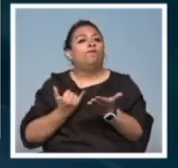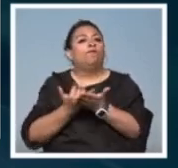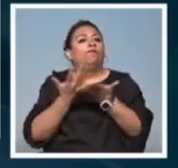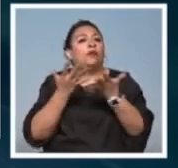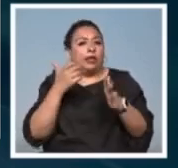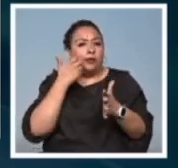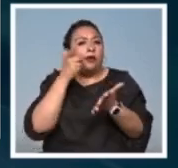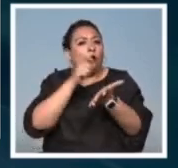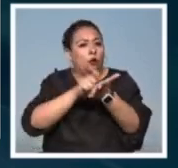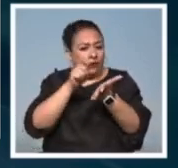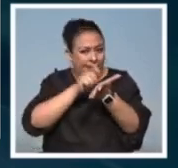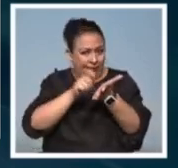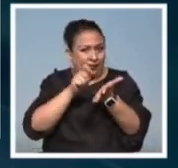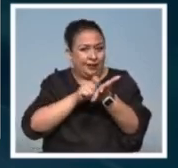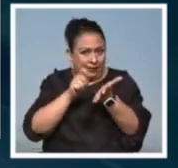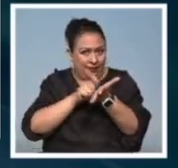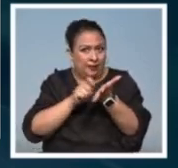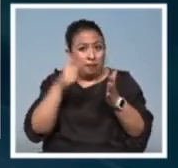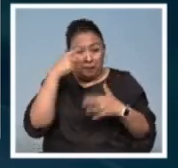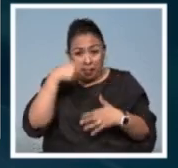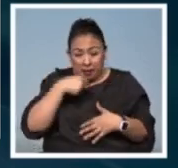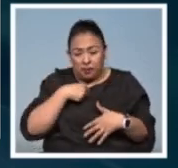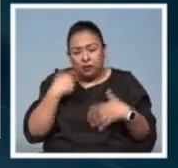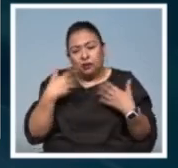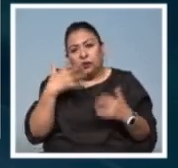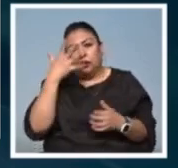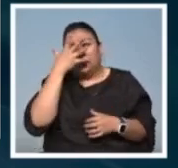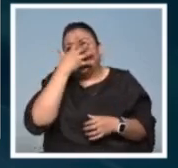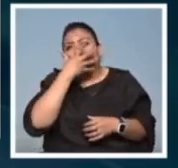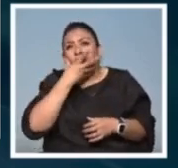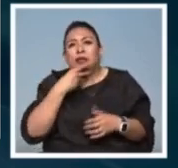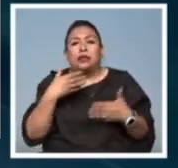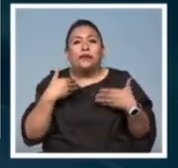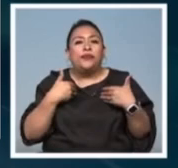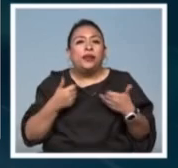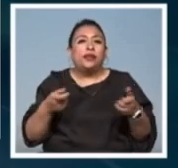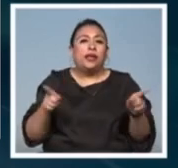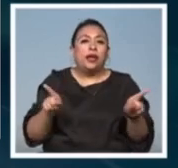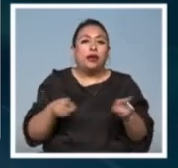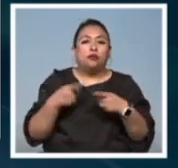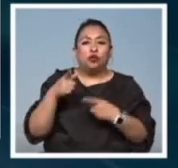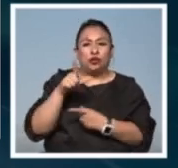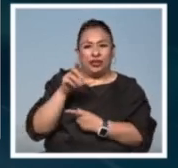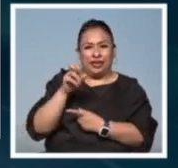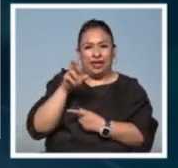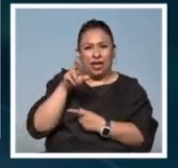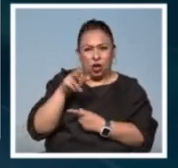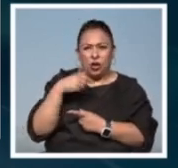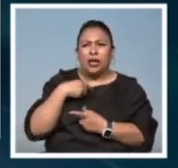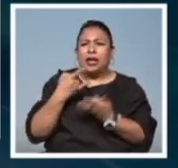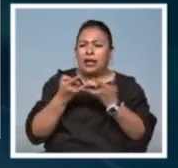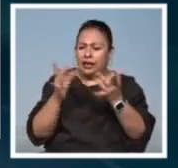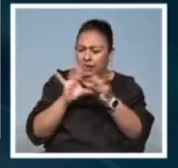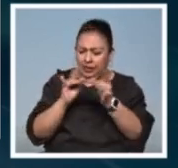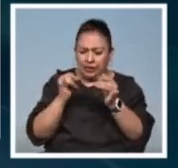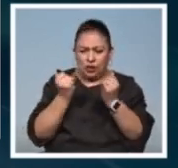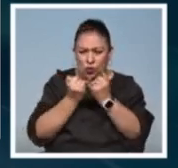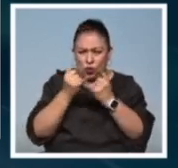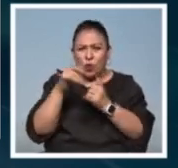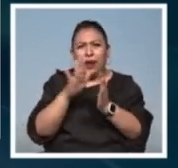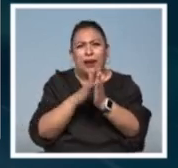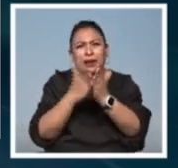quería escribir. O sea, para mí fue una maravilla entender la música de Lorca. Lo cuento también en la novela